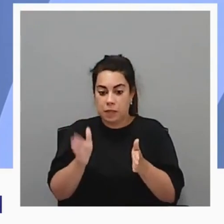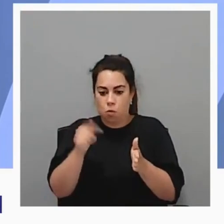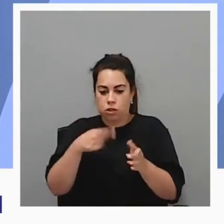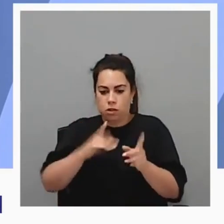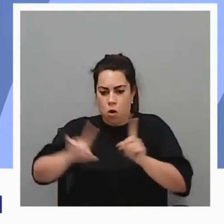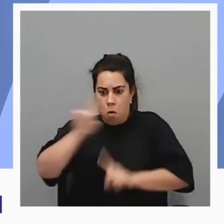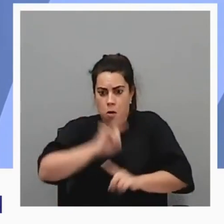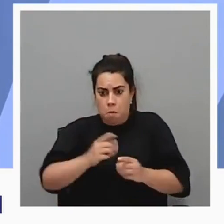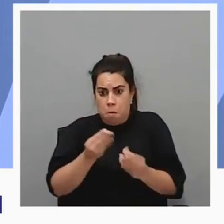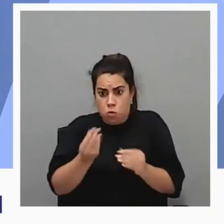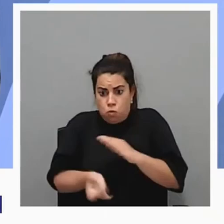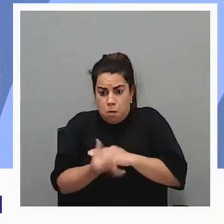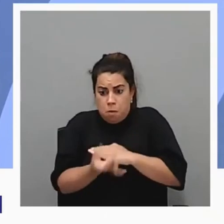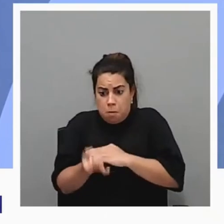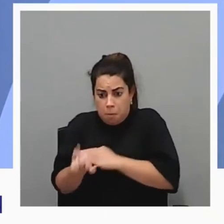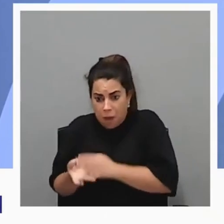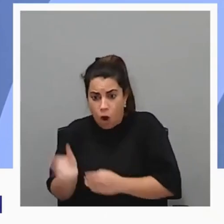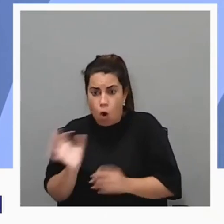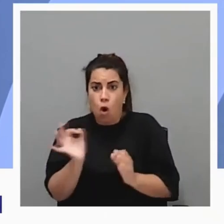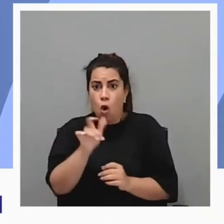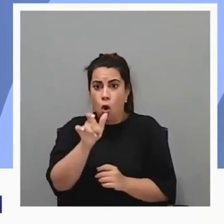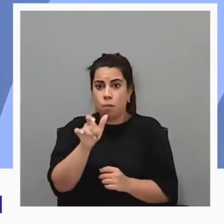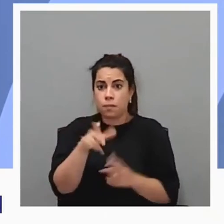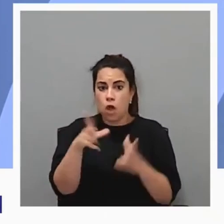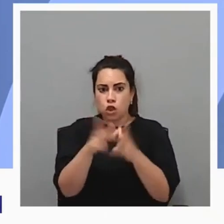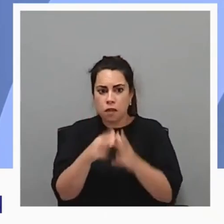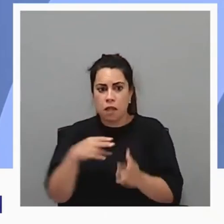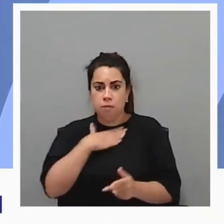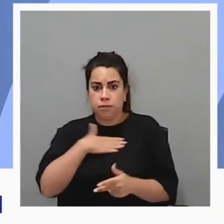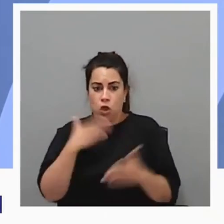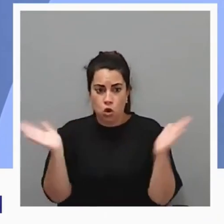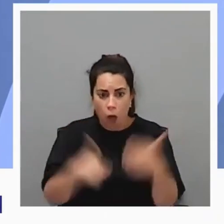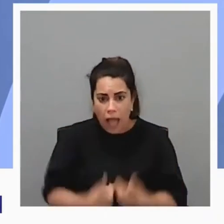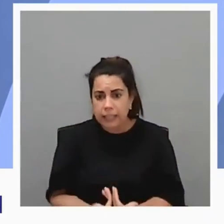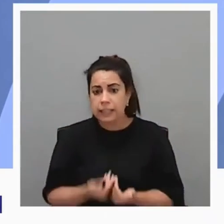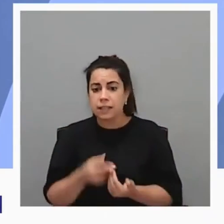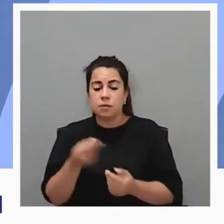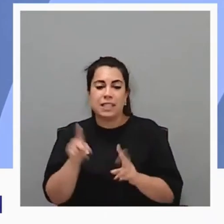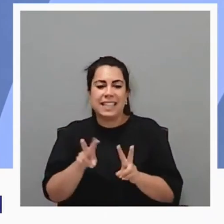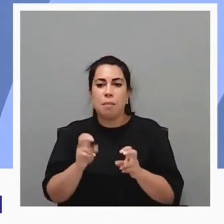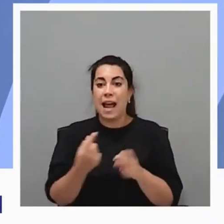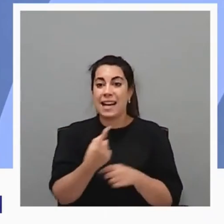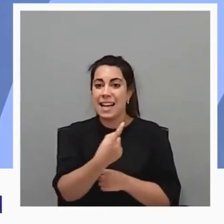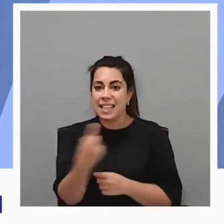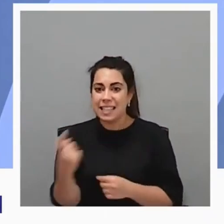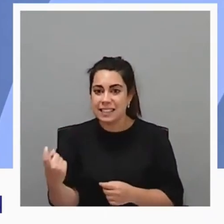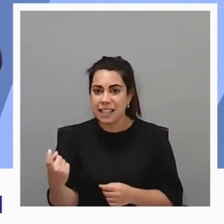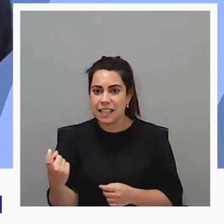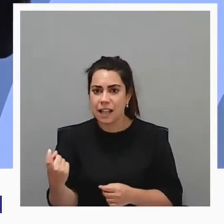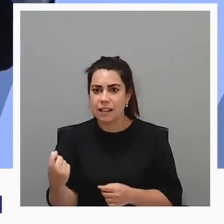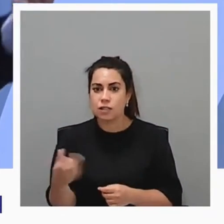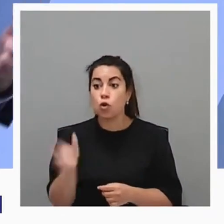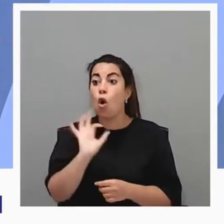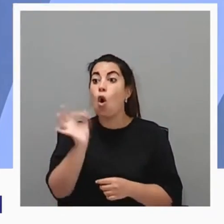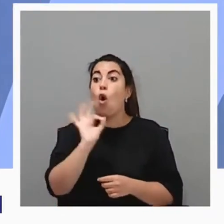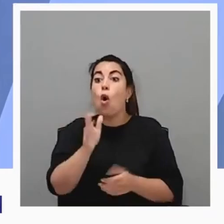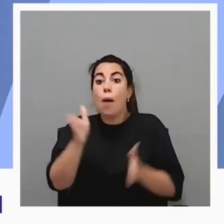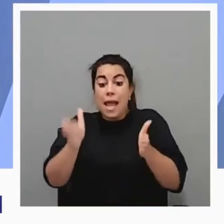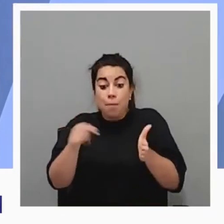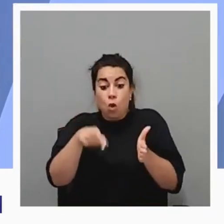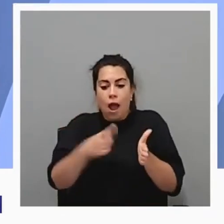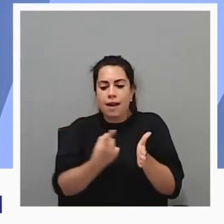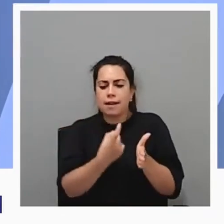de insatisfacción frente a las necesidades actuales o en las que aparecen necesidades